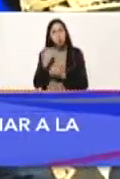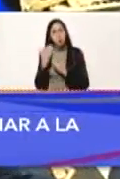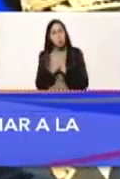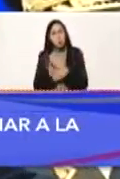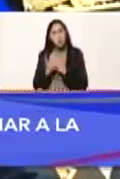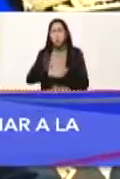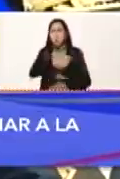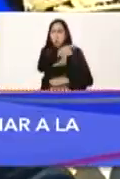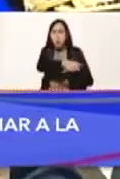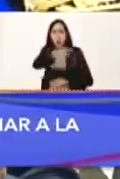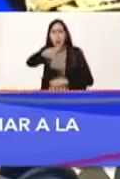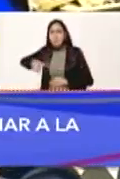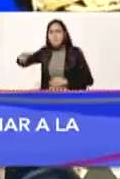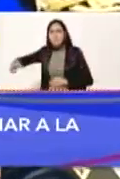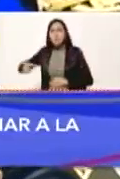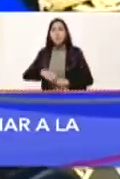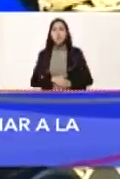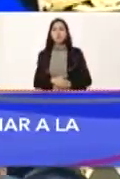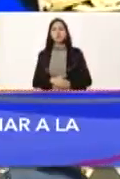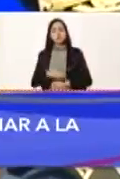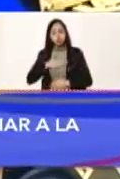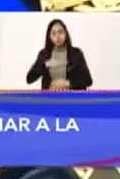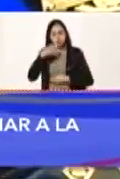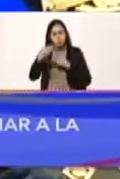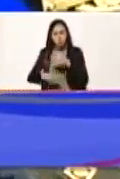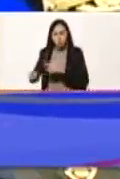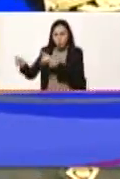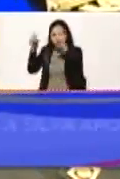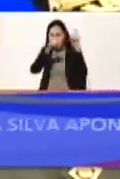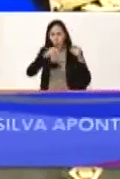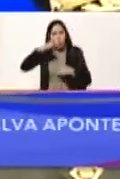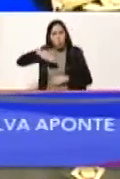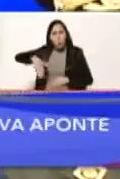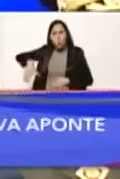demás. Cultivo el amor por nuestro pueblo.